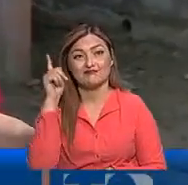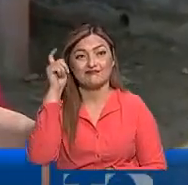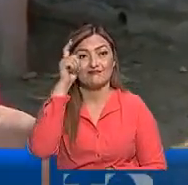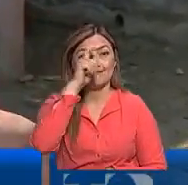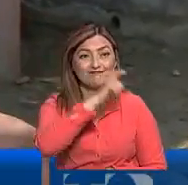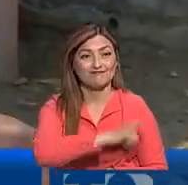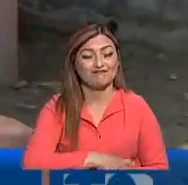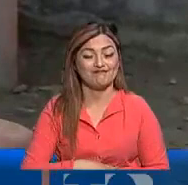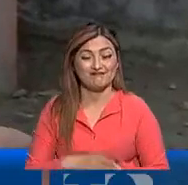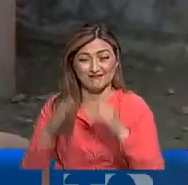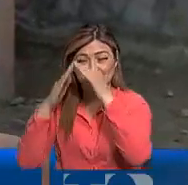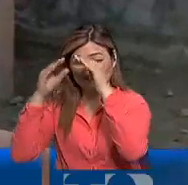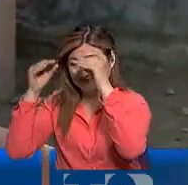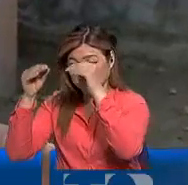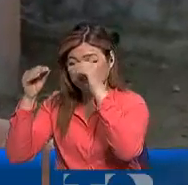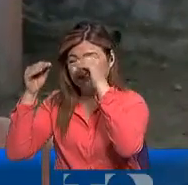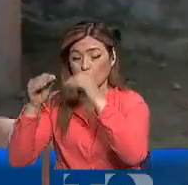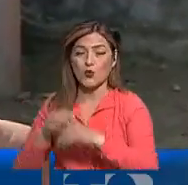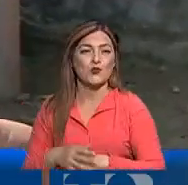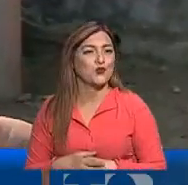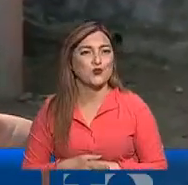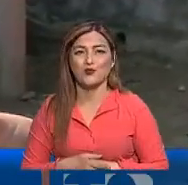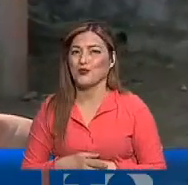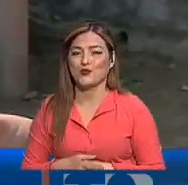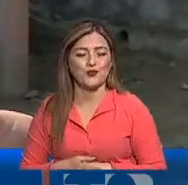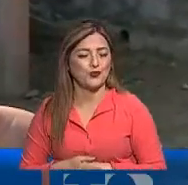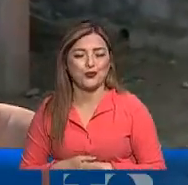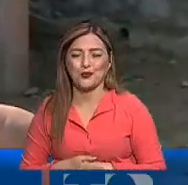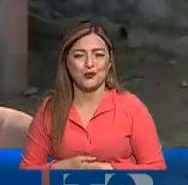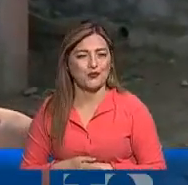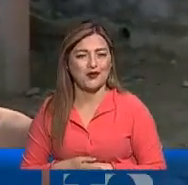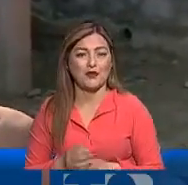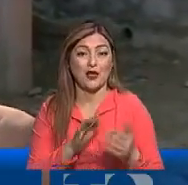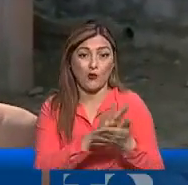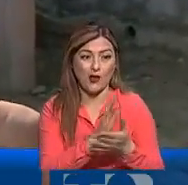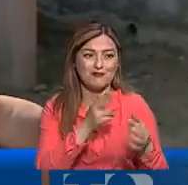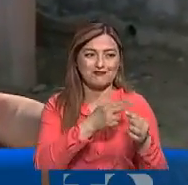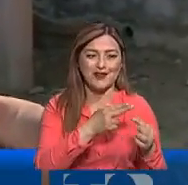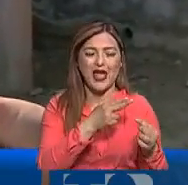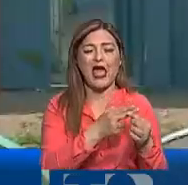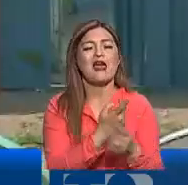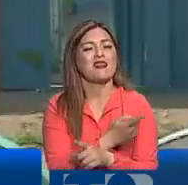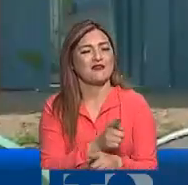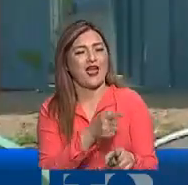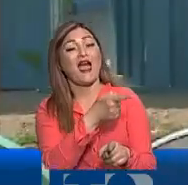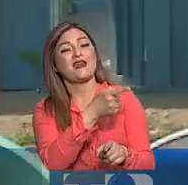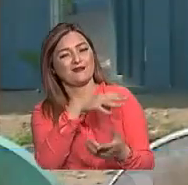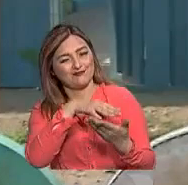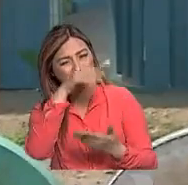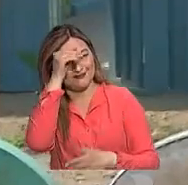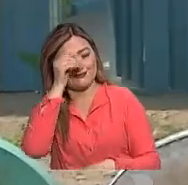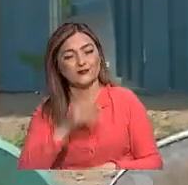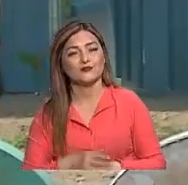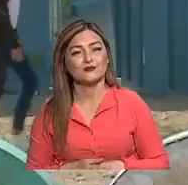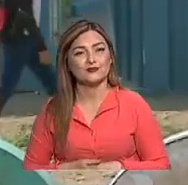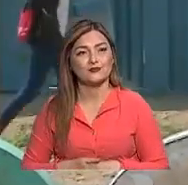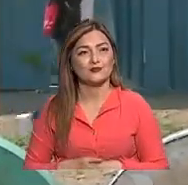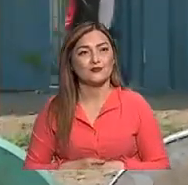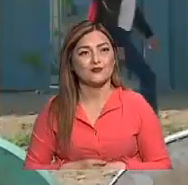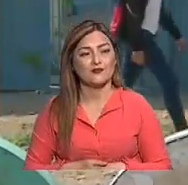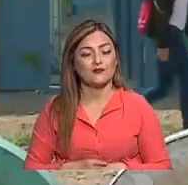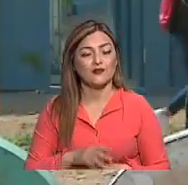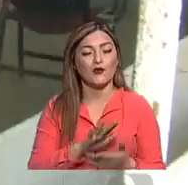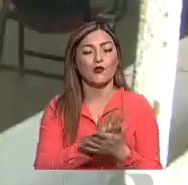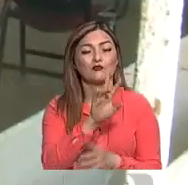casa enseñarle a los niños de cómo están en su escuela local enseñan a mí esta es tan sólo una de las 22